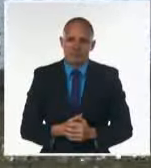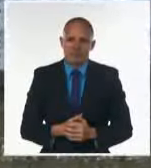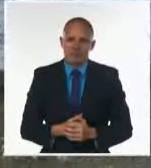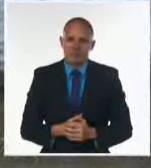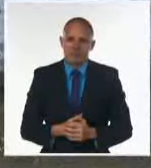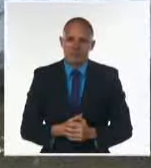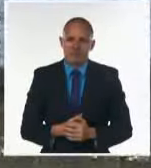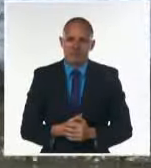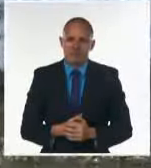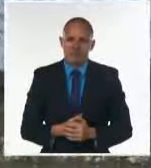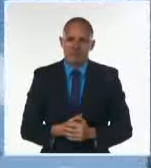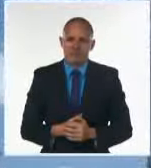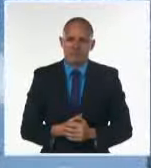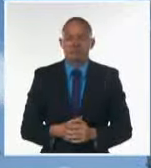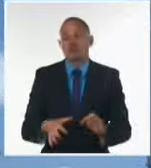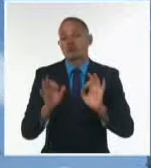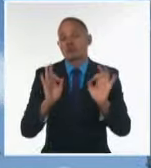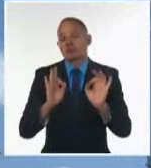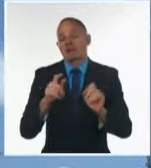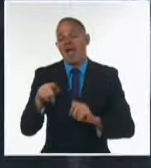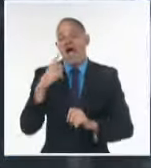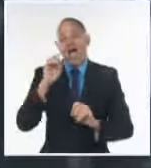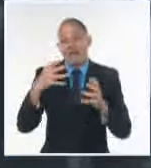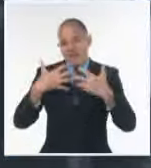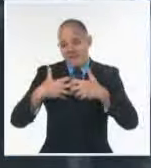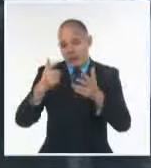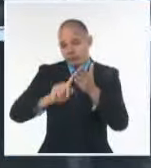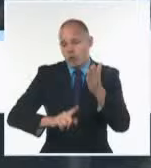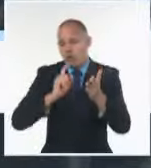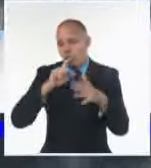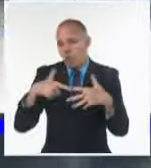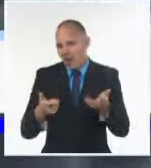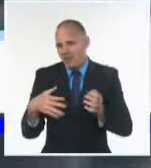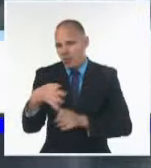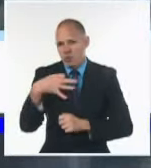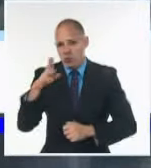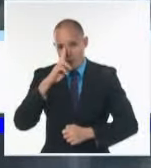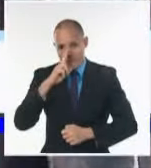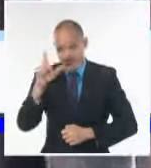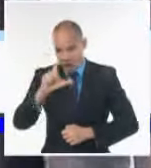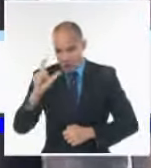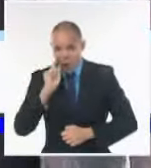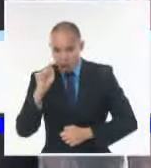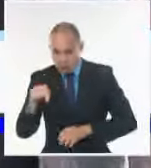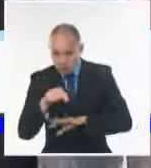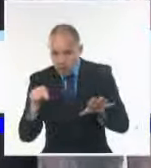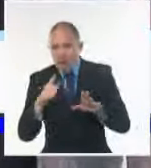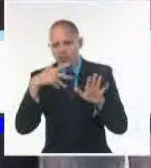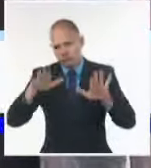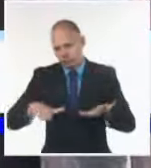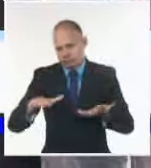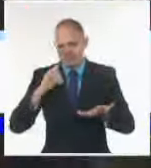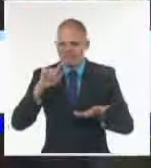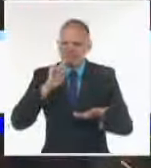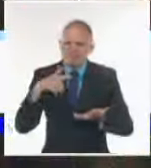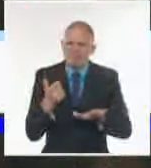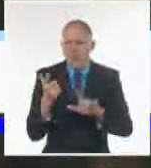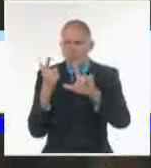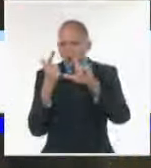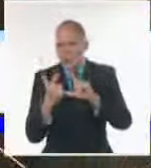Nuevita 6 en contingencia. El mantenimiento en turnos que cubren las 24 horas. La mayor intensidad de los